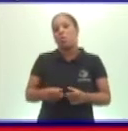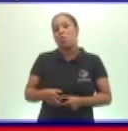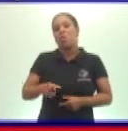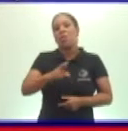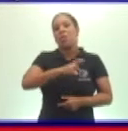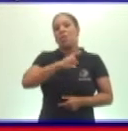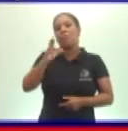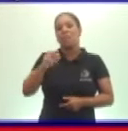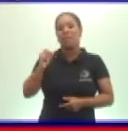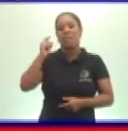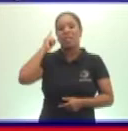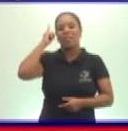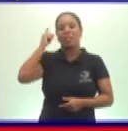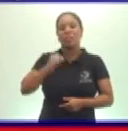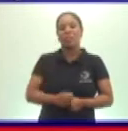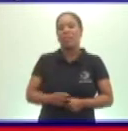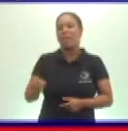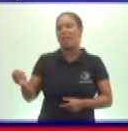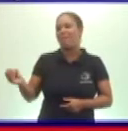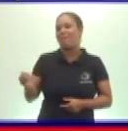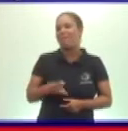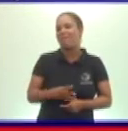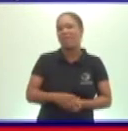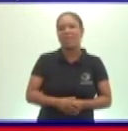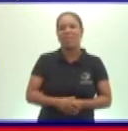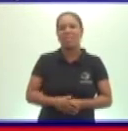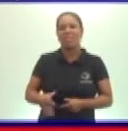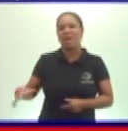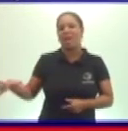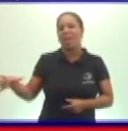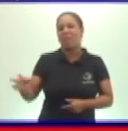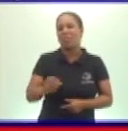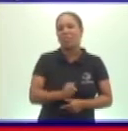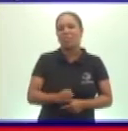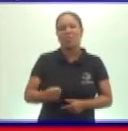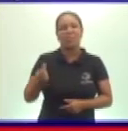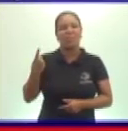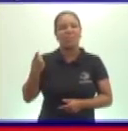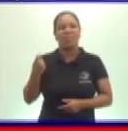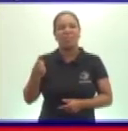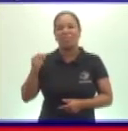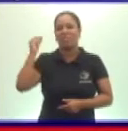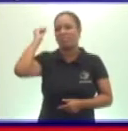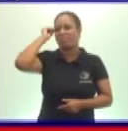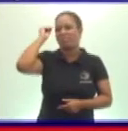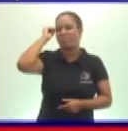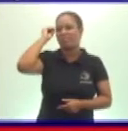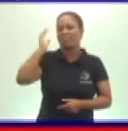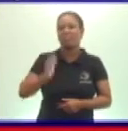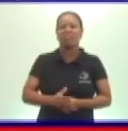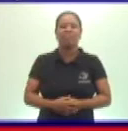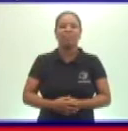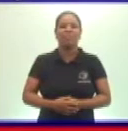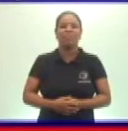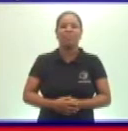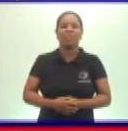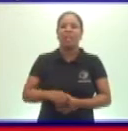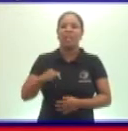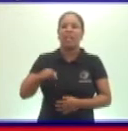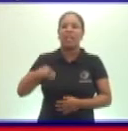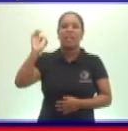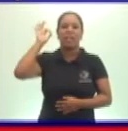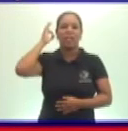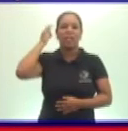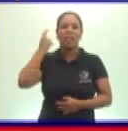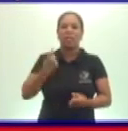ideología era falsa conciencia, era absoluta falsa de conciencia. Toda ideología es falsa conciencia en la lógica de